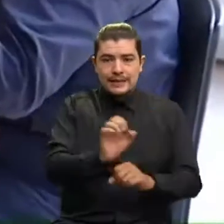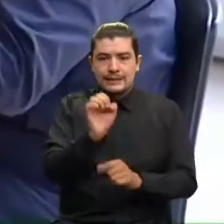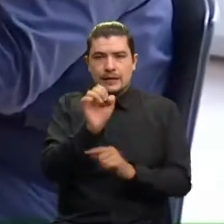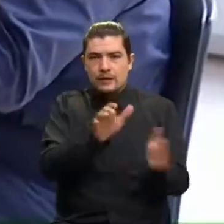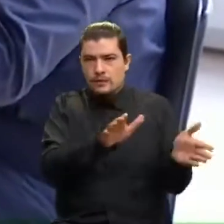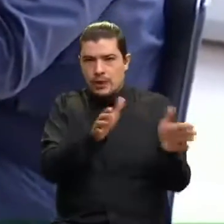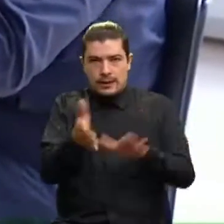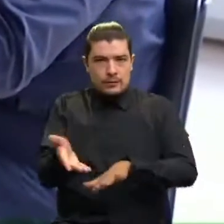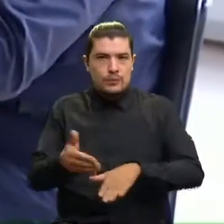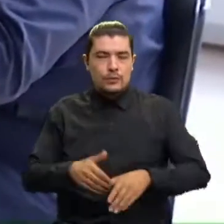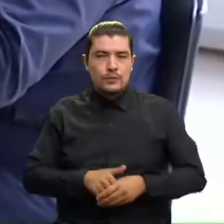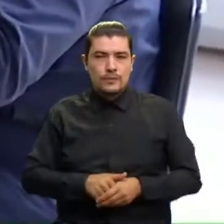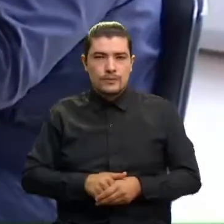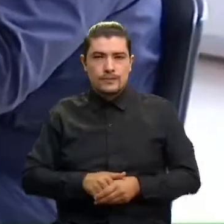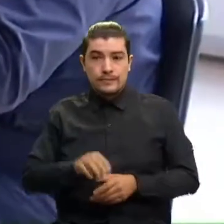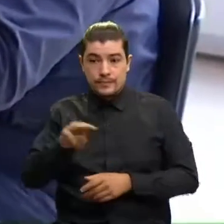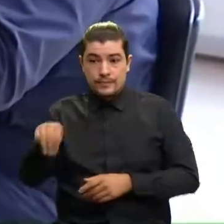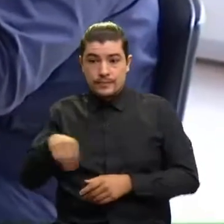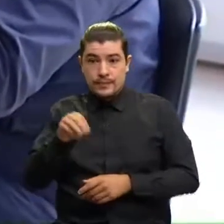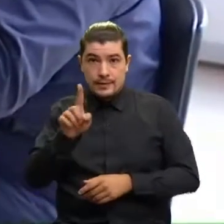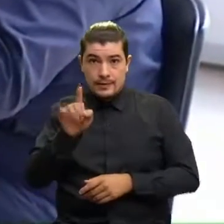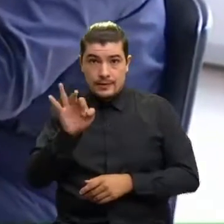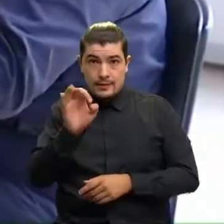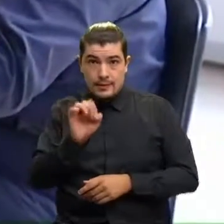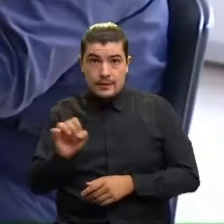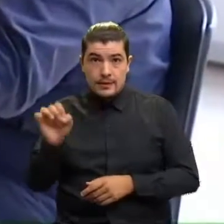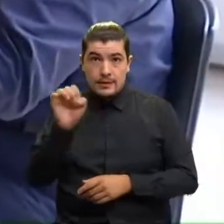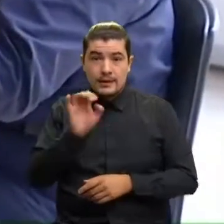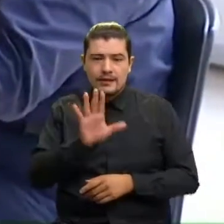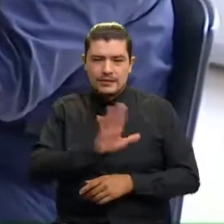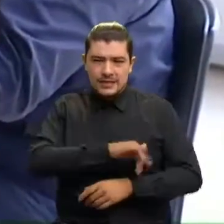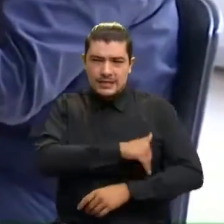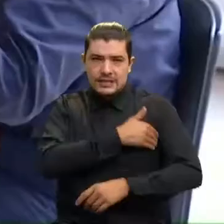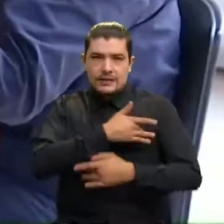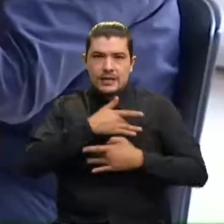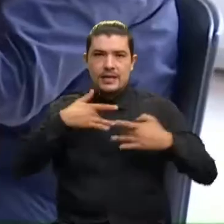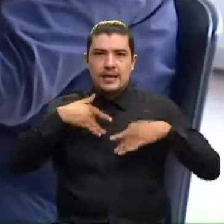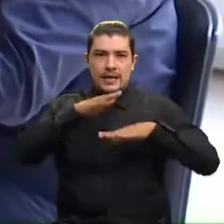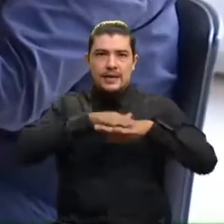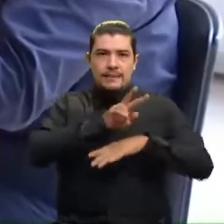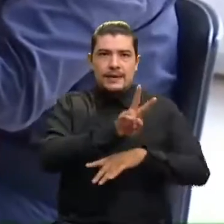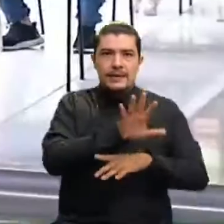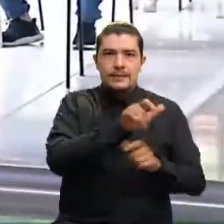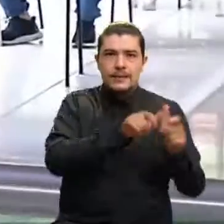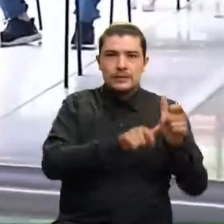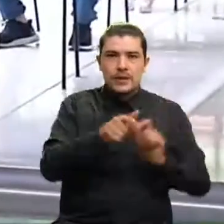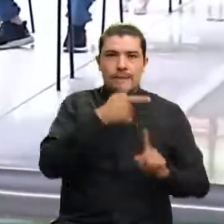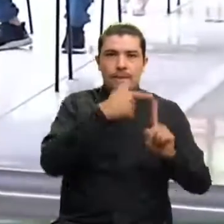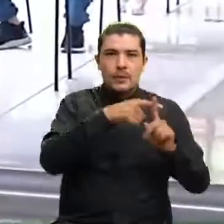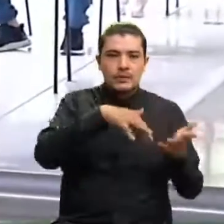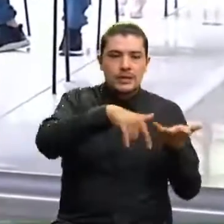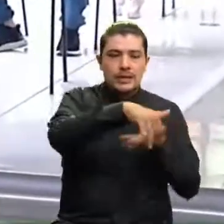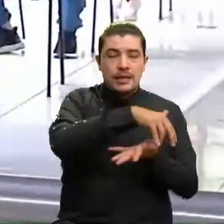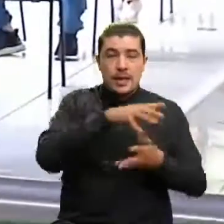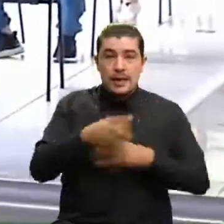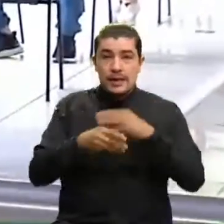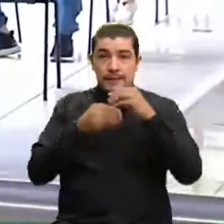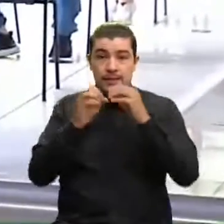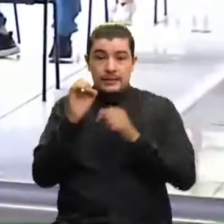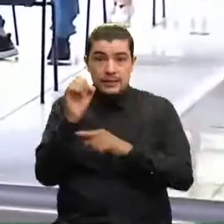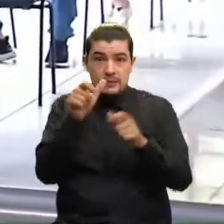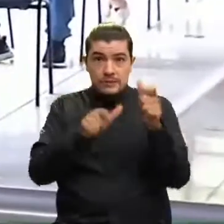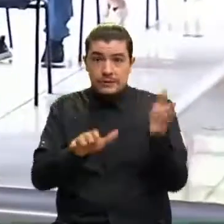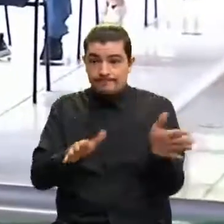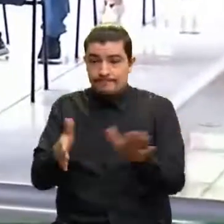murió por COVID-19. El miércoles 13 de octubre, el Ministerio de Salud reportó 25 contagios en Santander y 0 personas